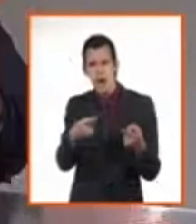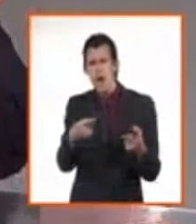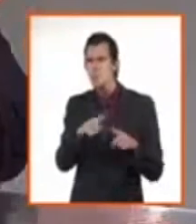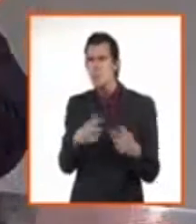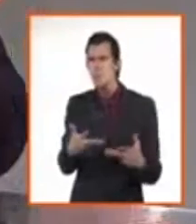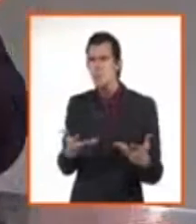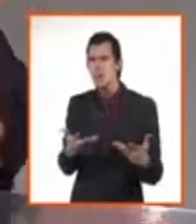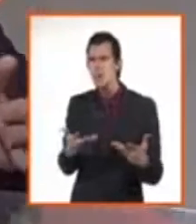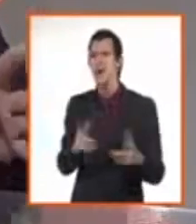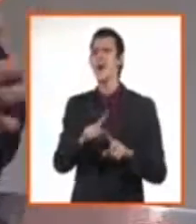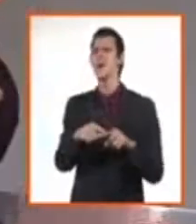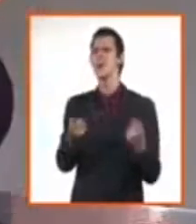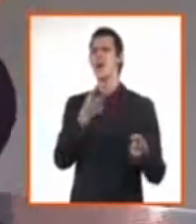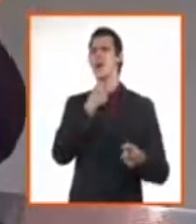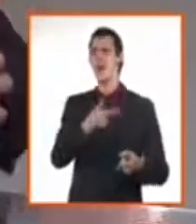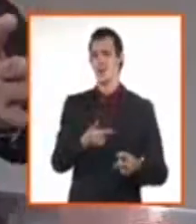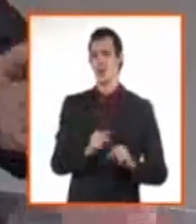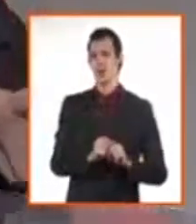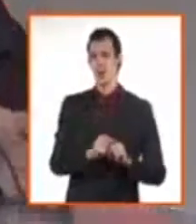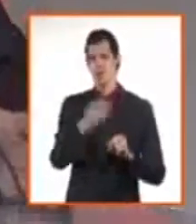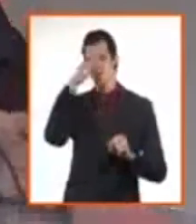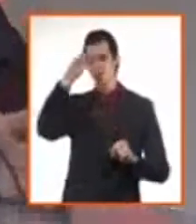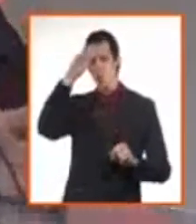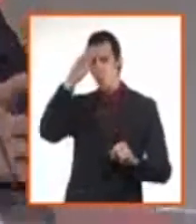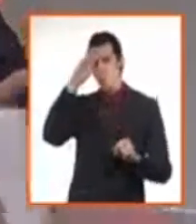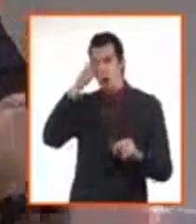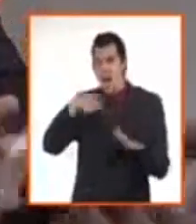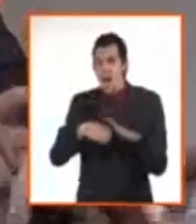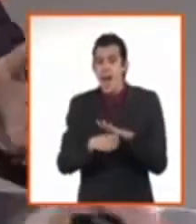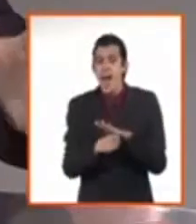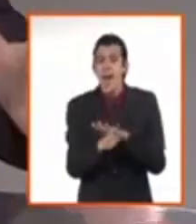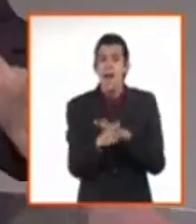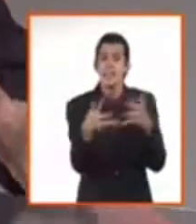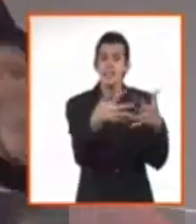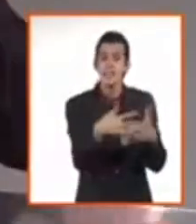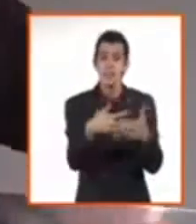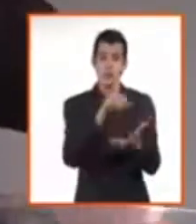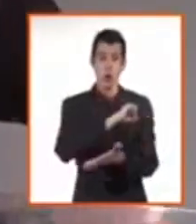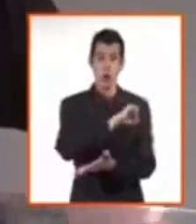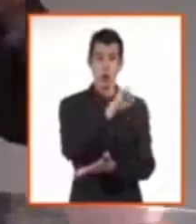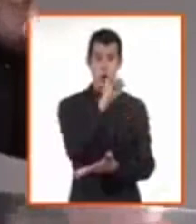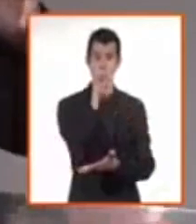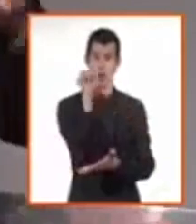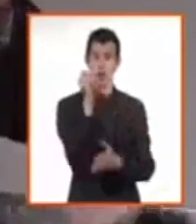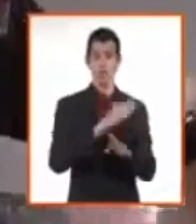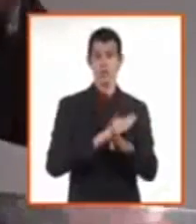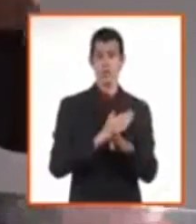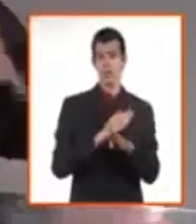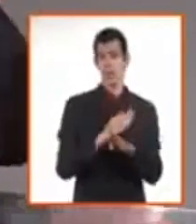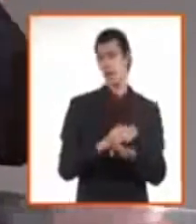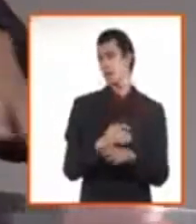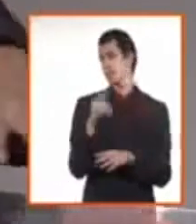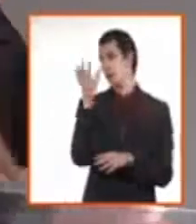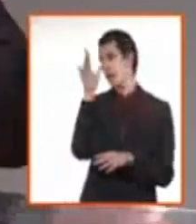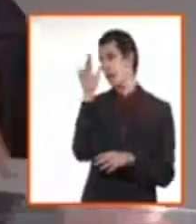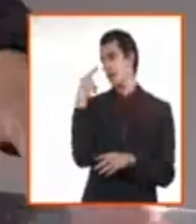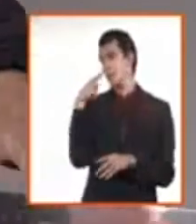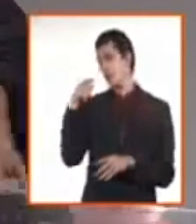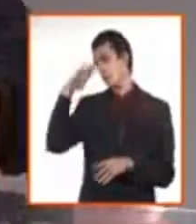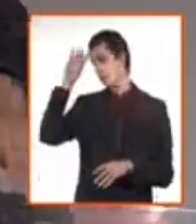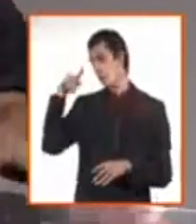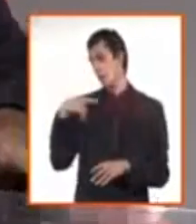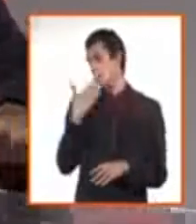gobiernos de américa en toda américa latina es muy importante para eeuu sobre todo en este contexto en esta situación internacional en la que las grandes potencias siempre